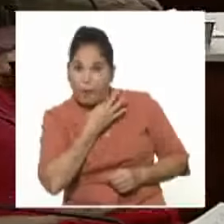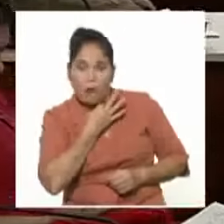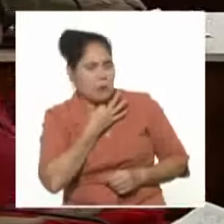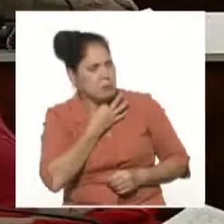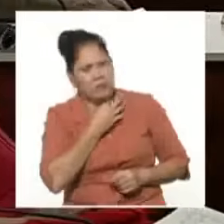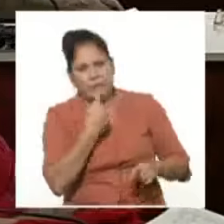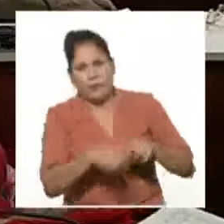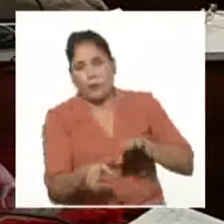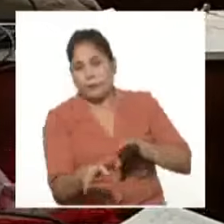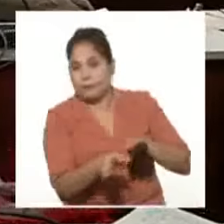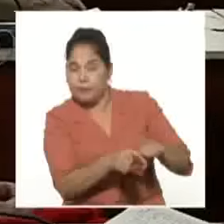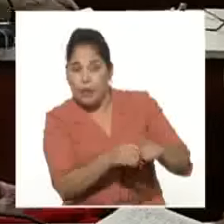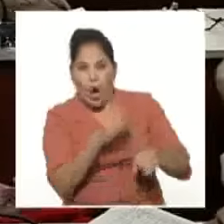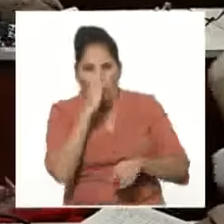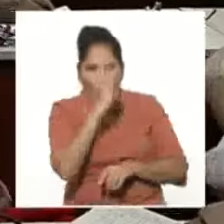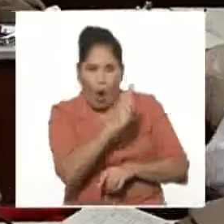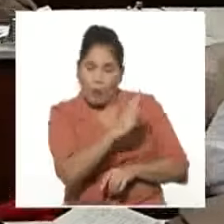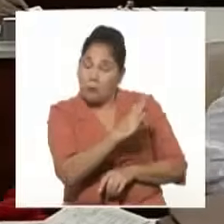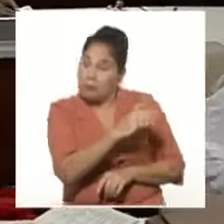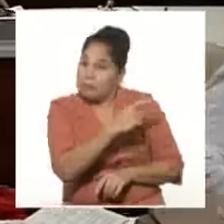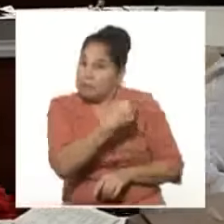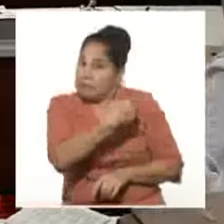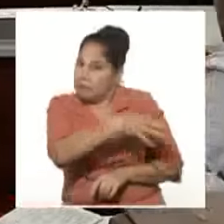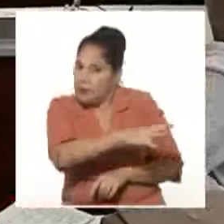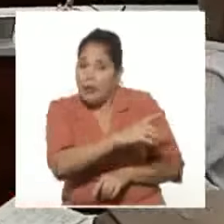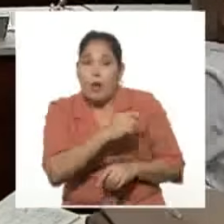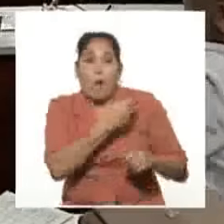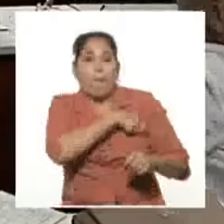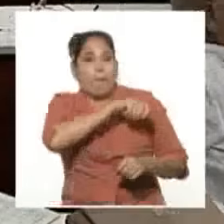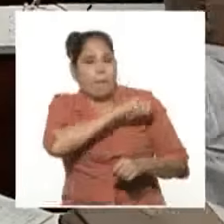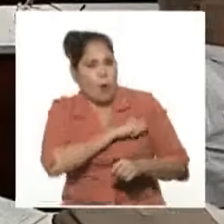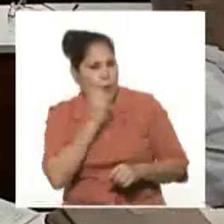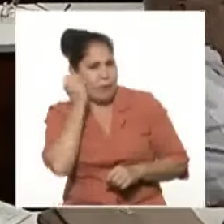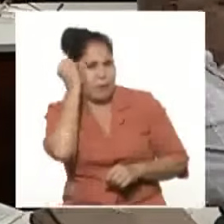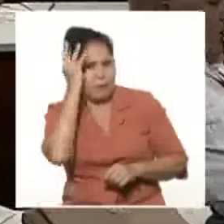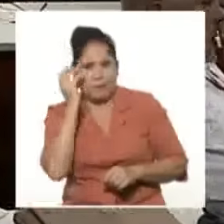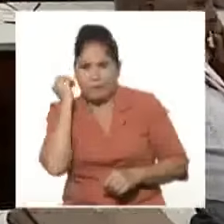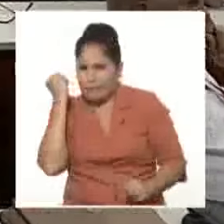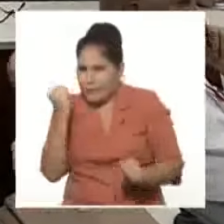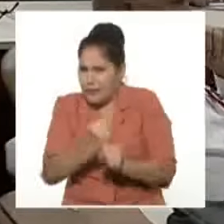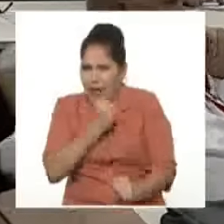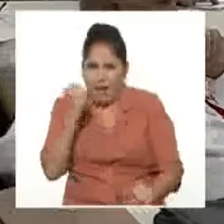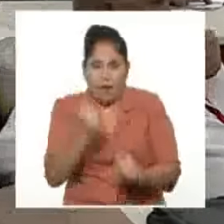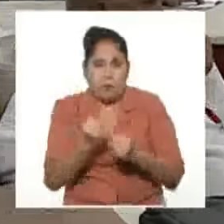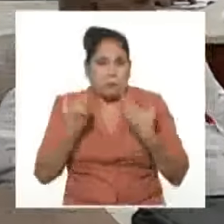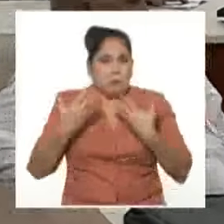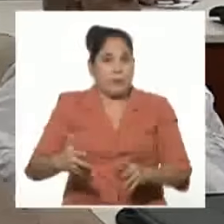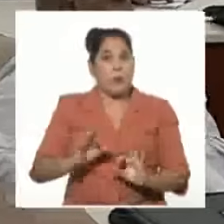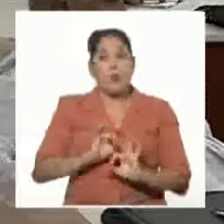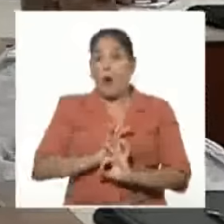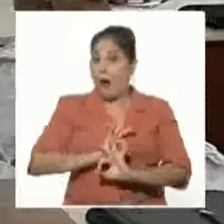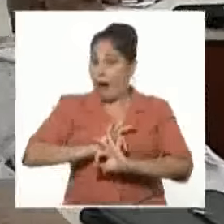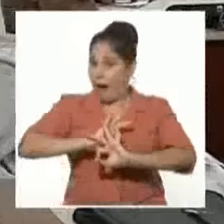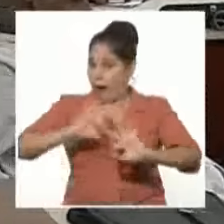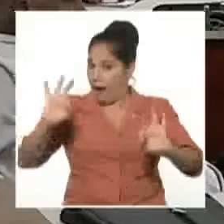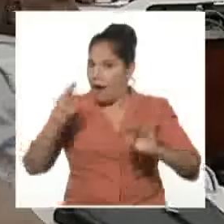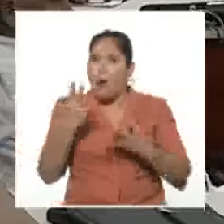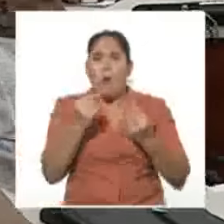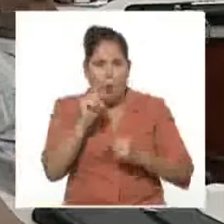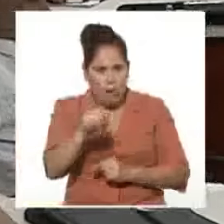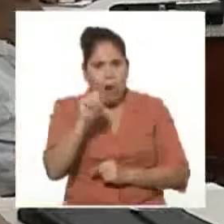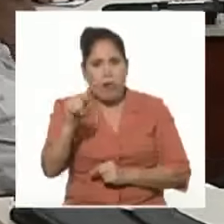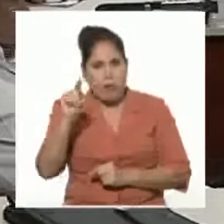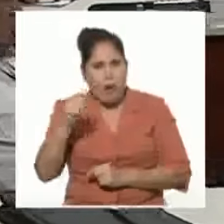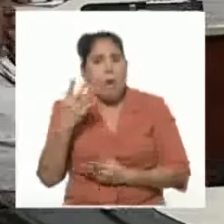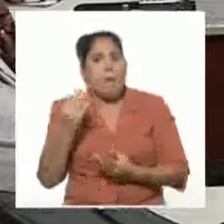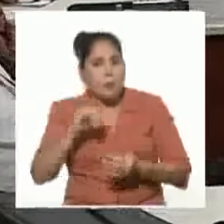realidad que el odio no les deja ver. Un pueblo creativo y laborioso que no se rinde, y hay decenas, cientos